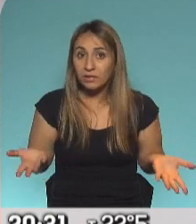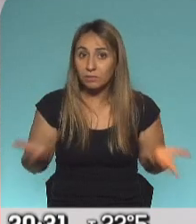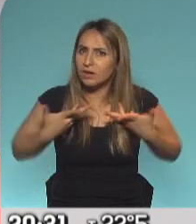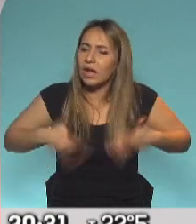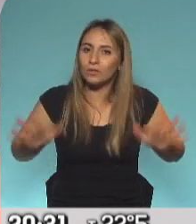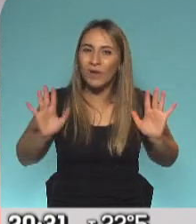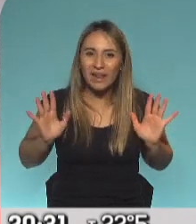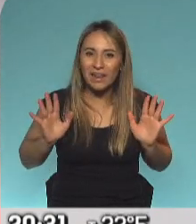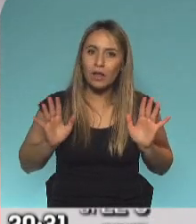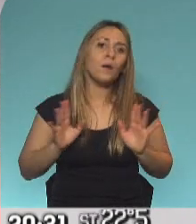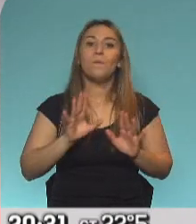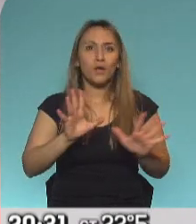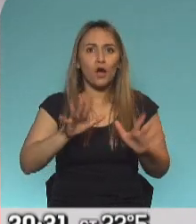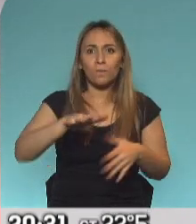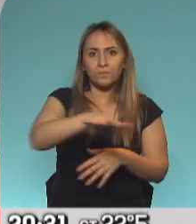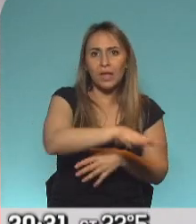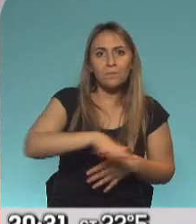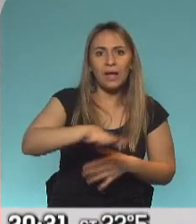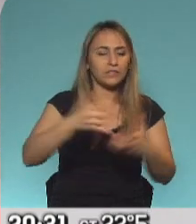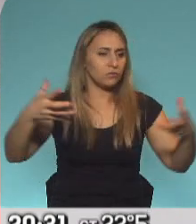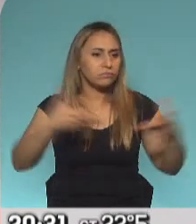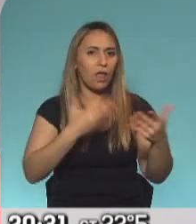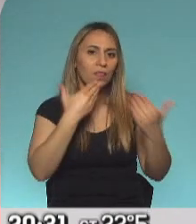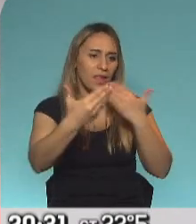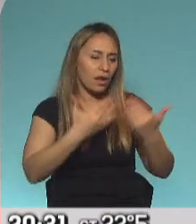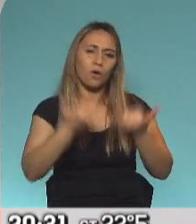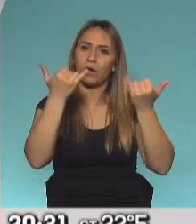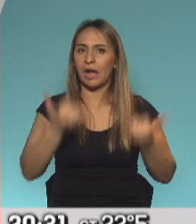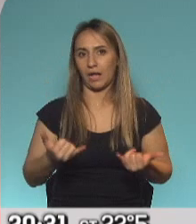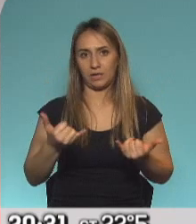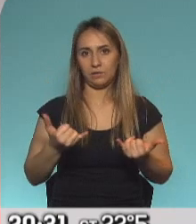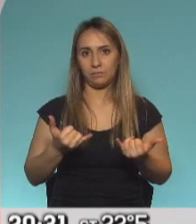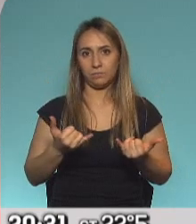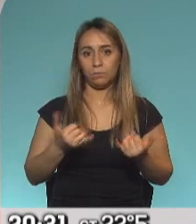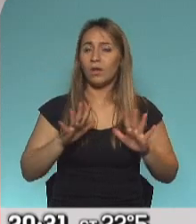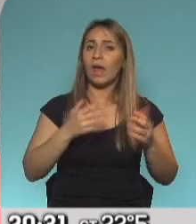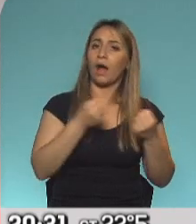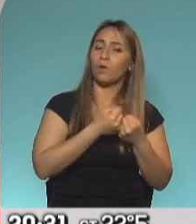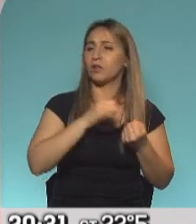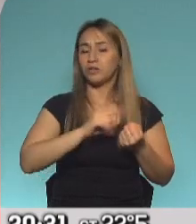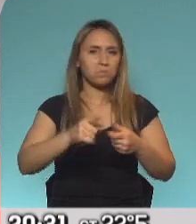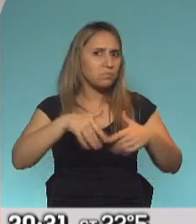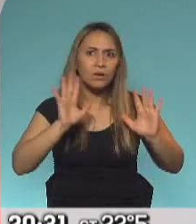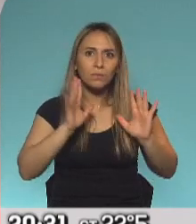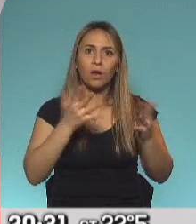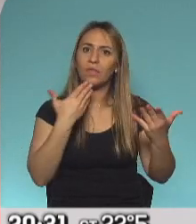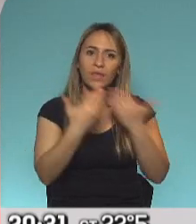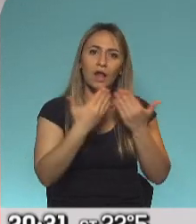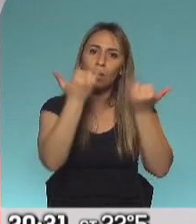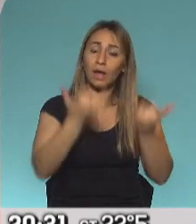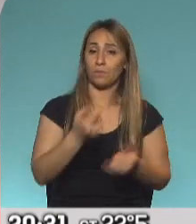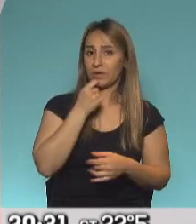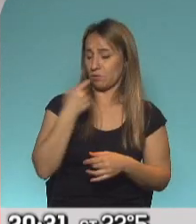la instancia y el ámbito de diálogo es permanente. Durante esta semana tuvimos, por